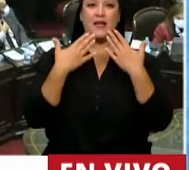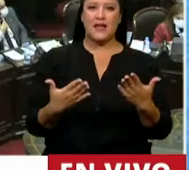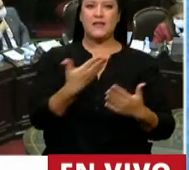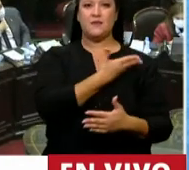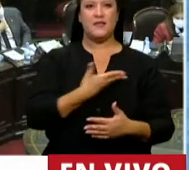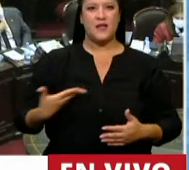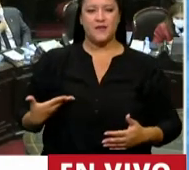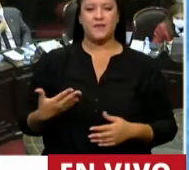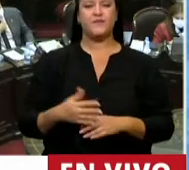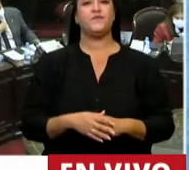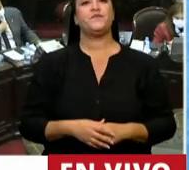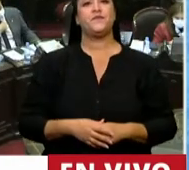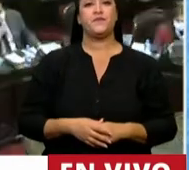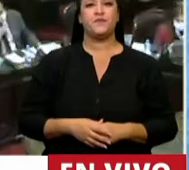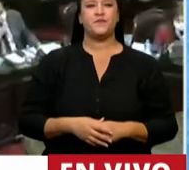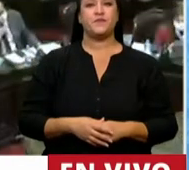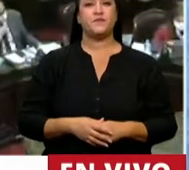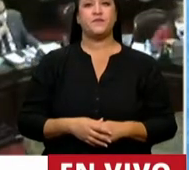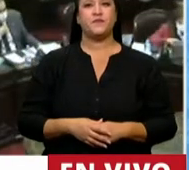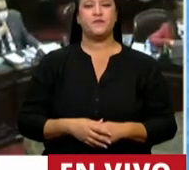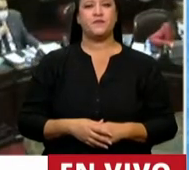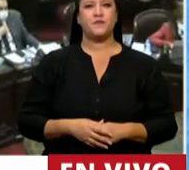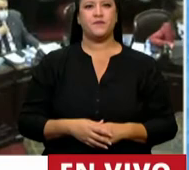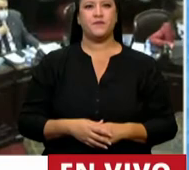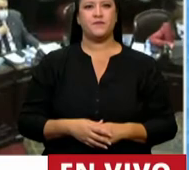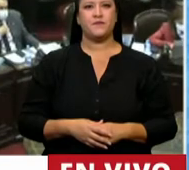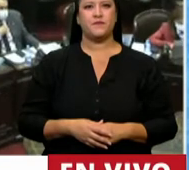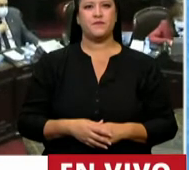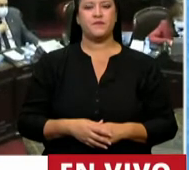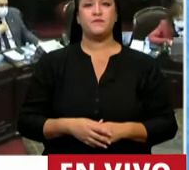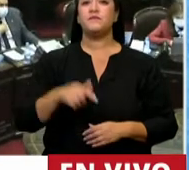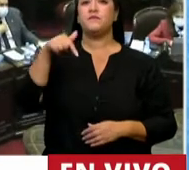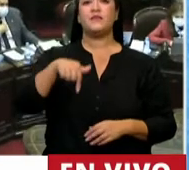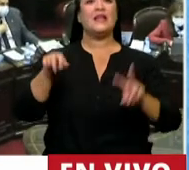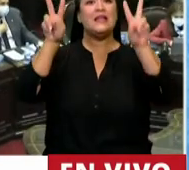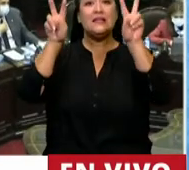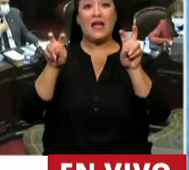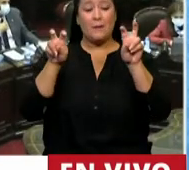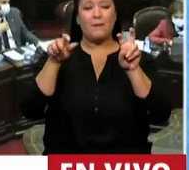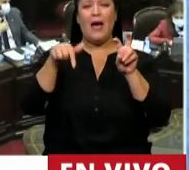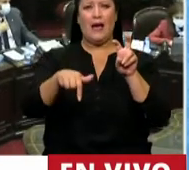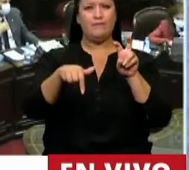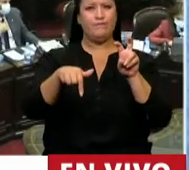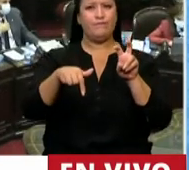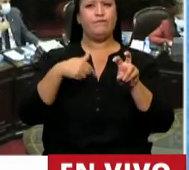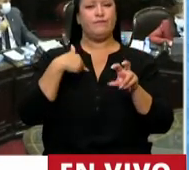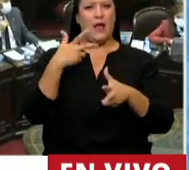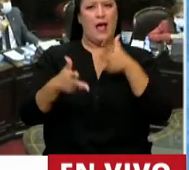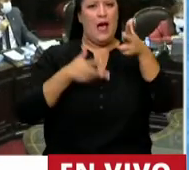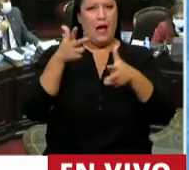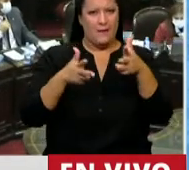presidenta. Antes de ir al motivo central de mi